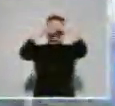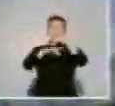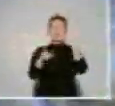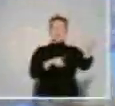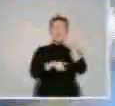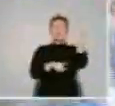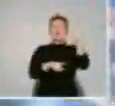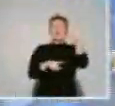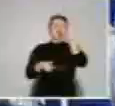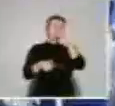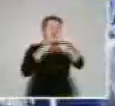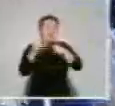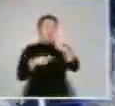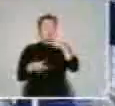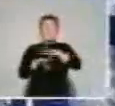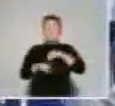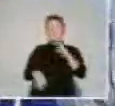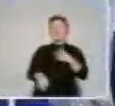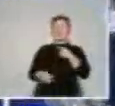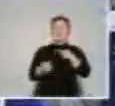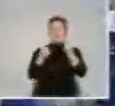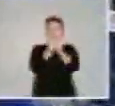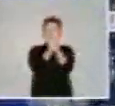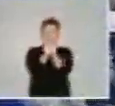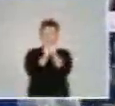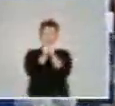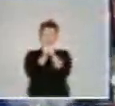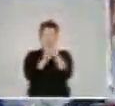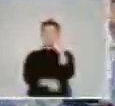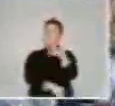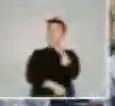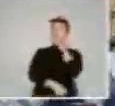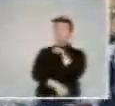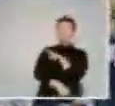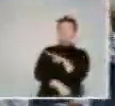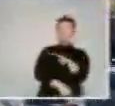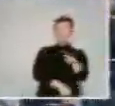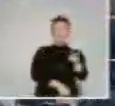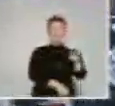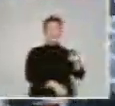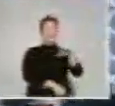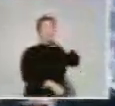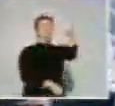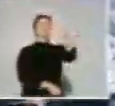sanó problem. Recuerda que el piloto ahora puede ver, porque es